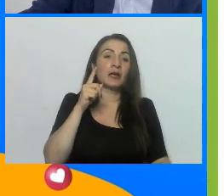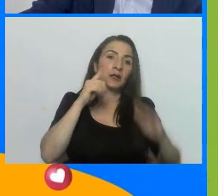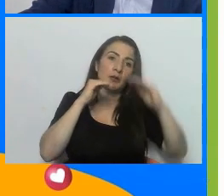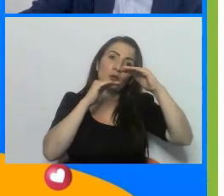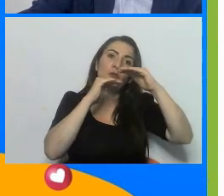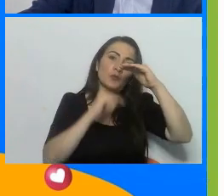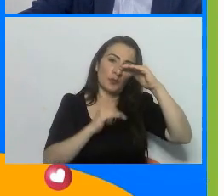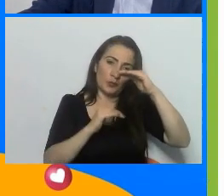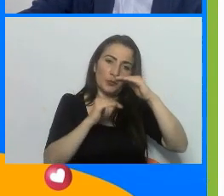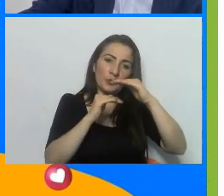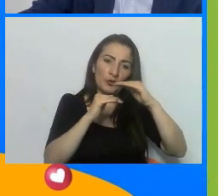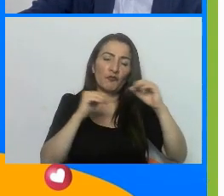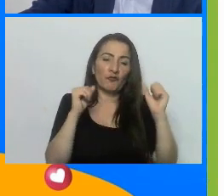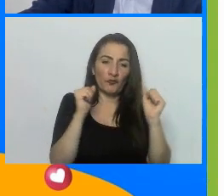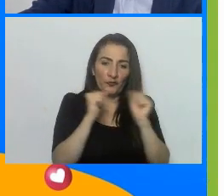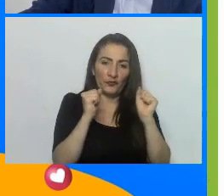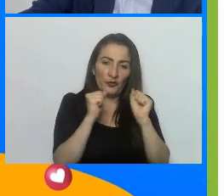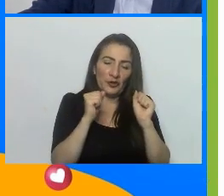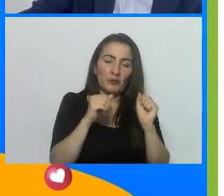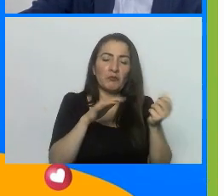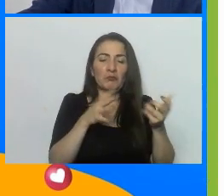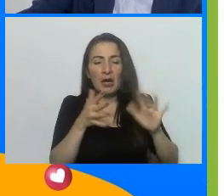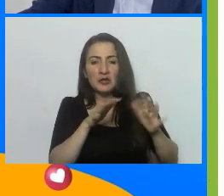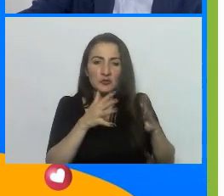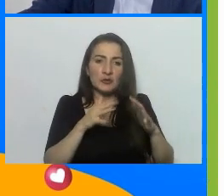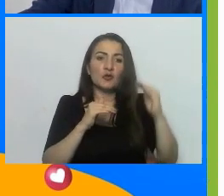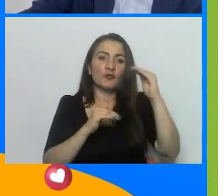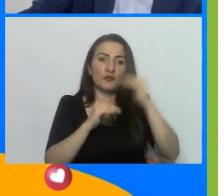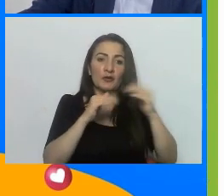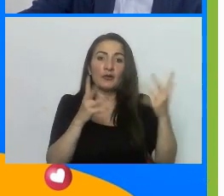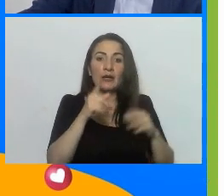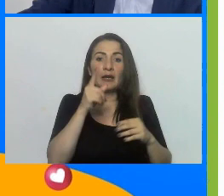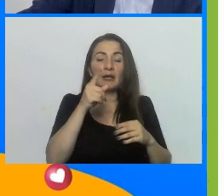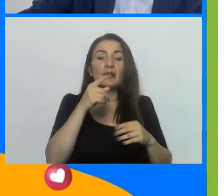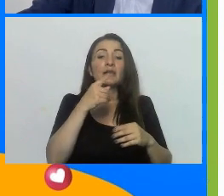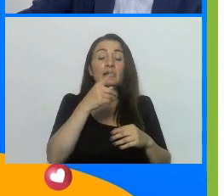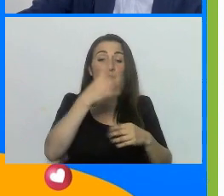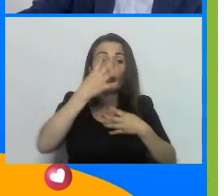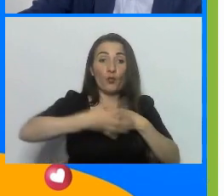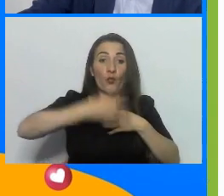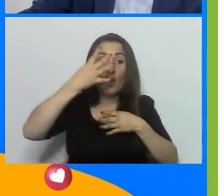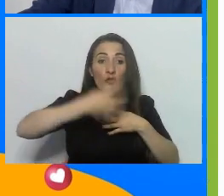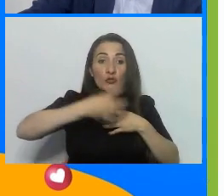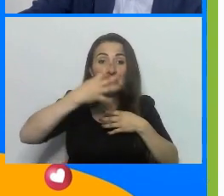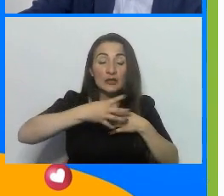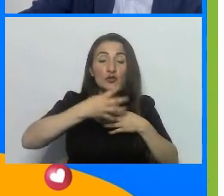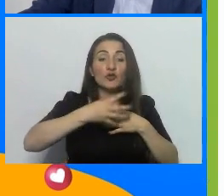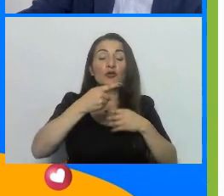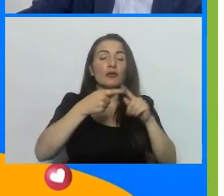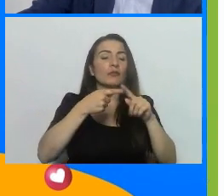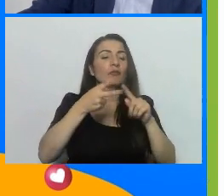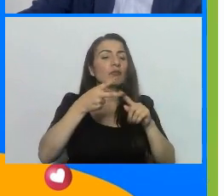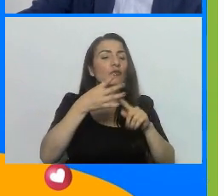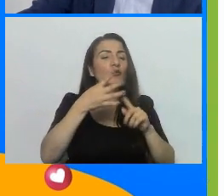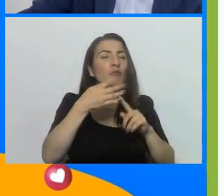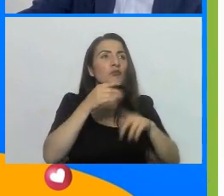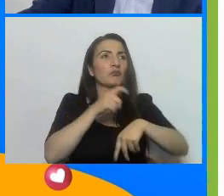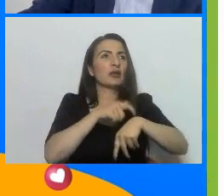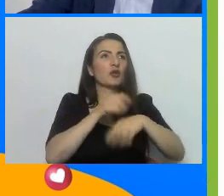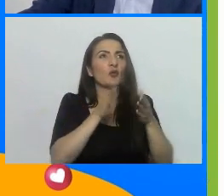a mermar, ¿sí? Ya no es tan frío, ¿sí? Acá las 4 estaciones están establecidas en periodos